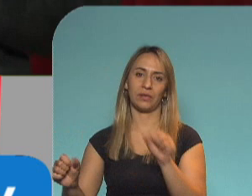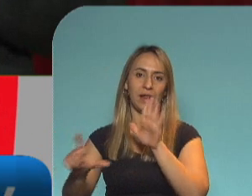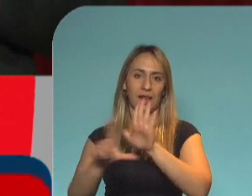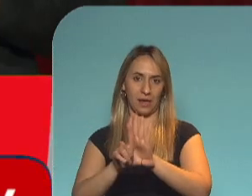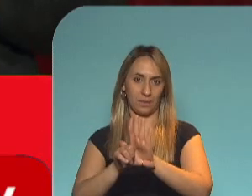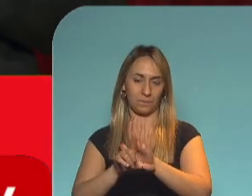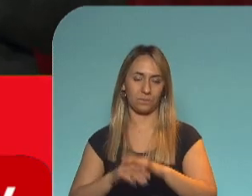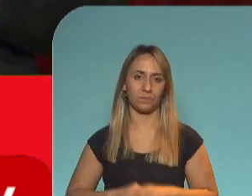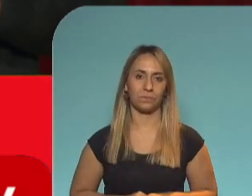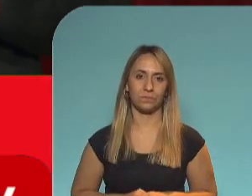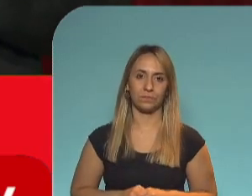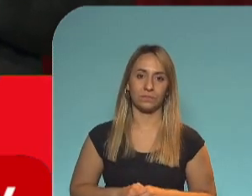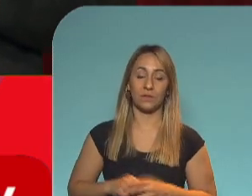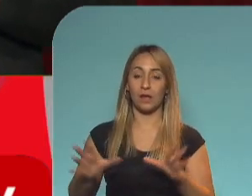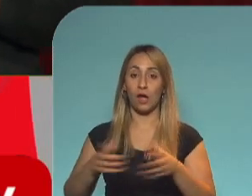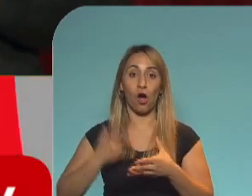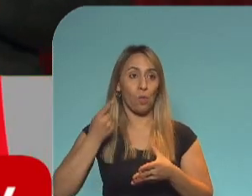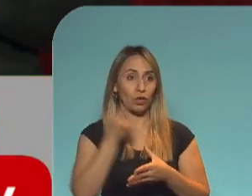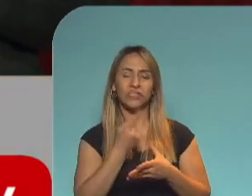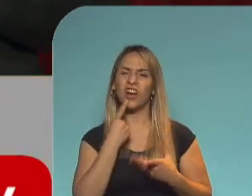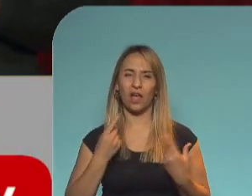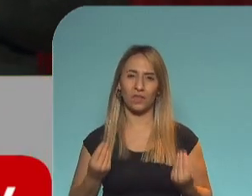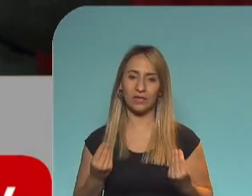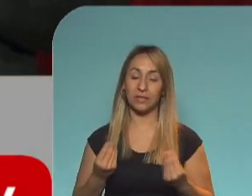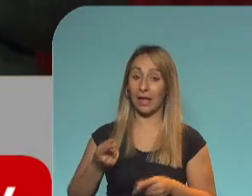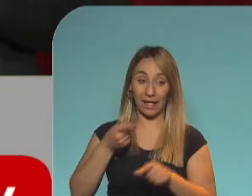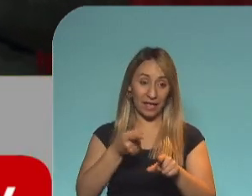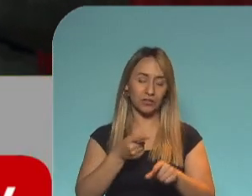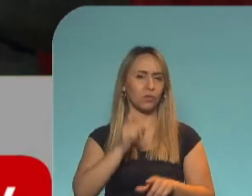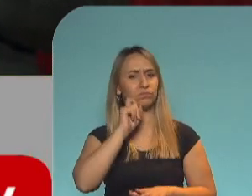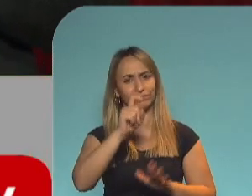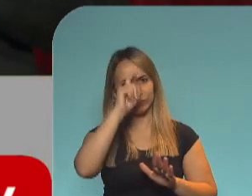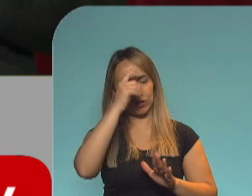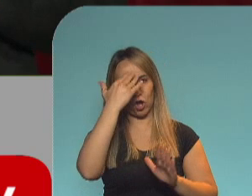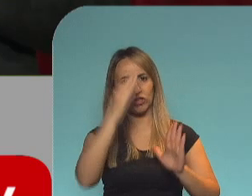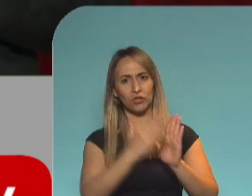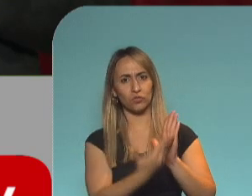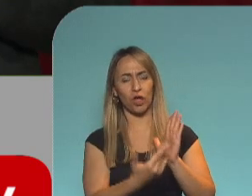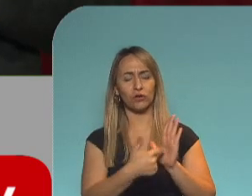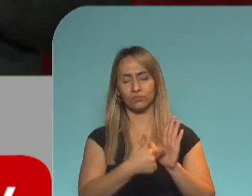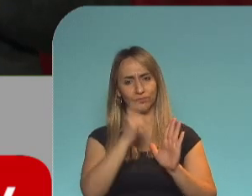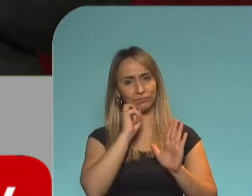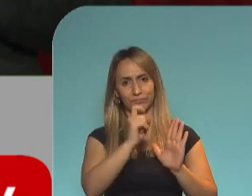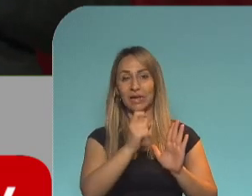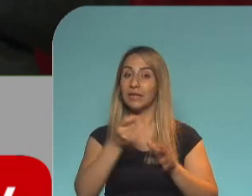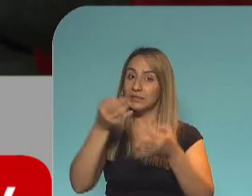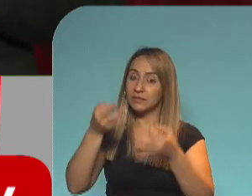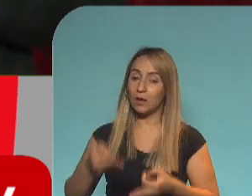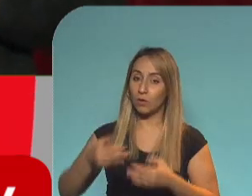Lo que dicen desde la oposición es que esto es inconstitucional y que seguramente va a